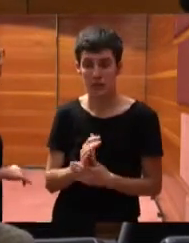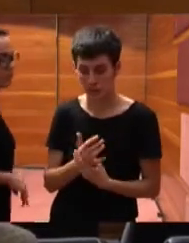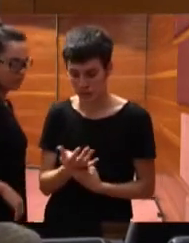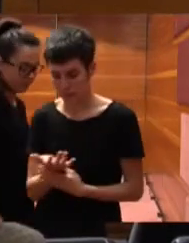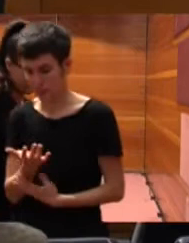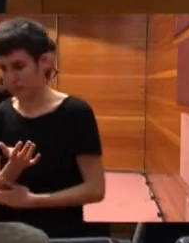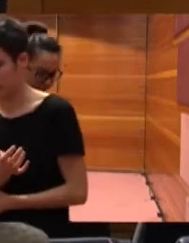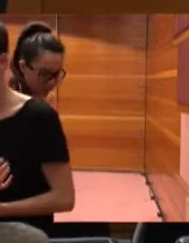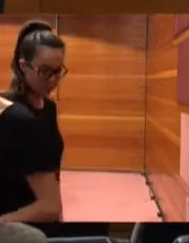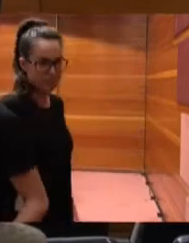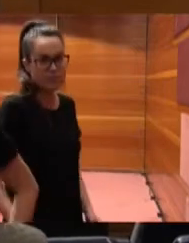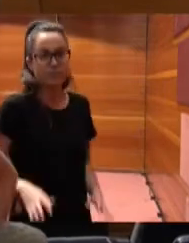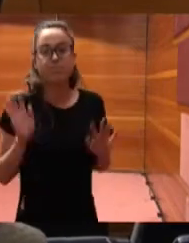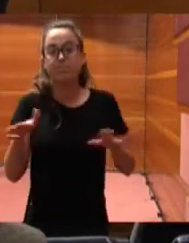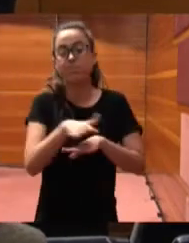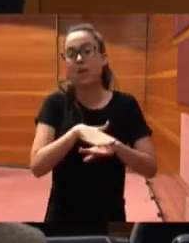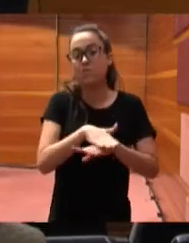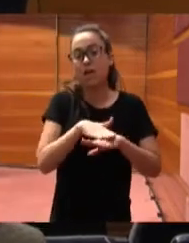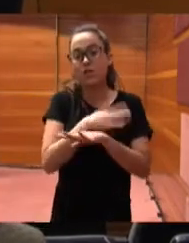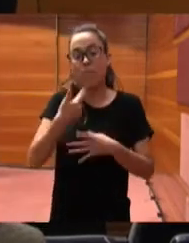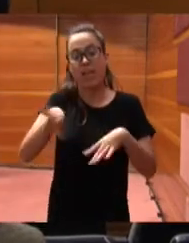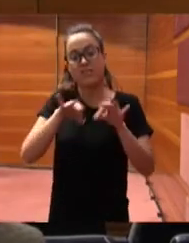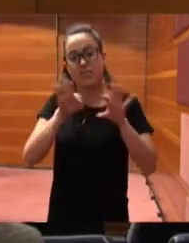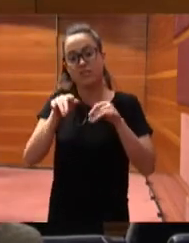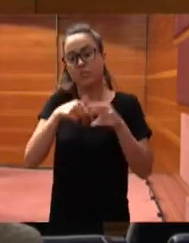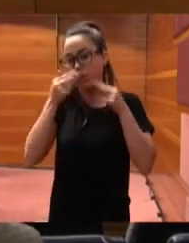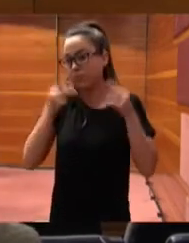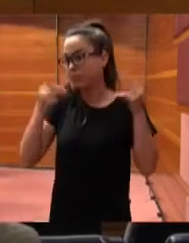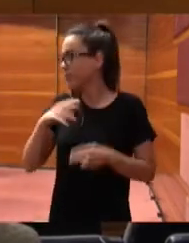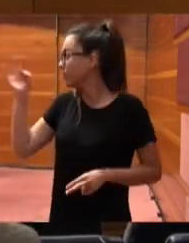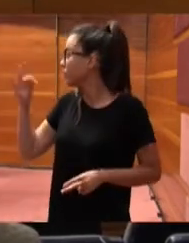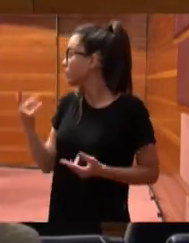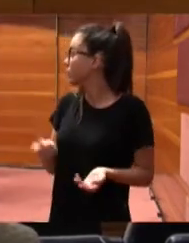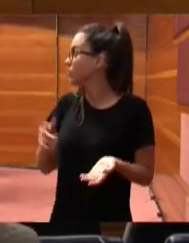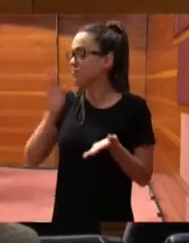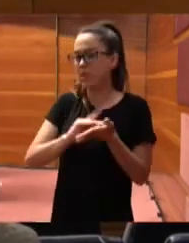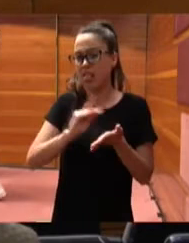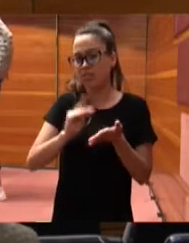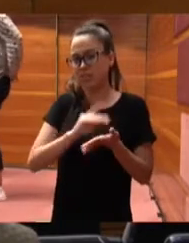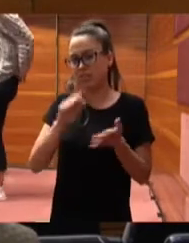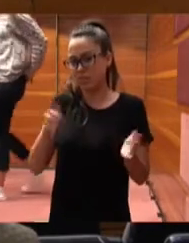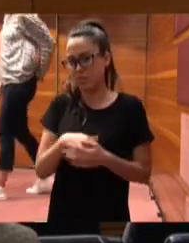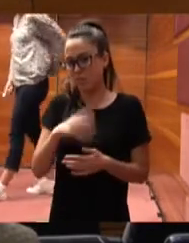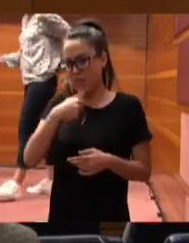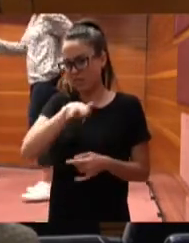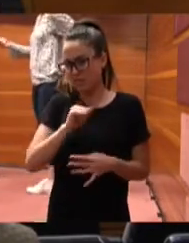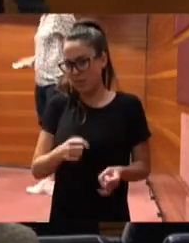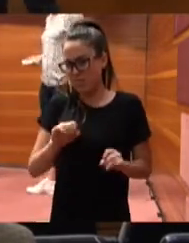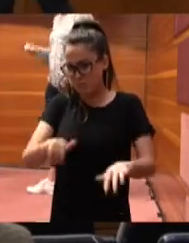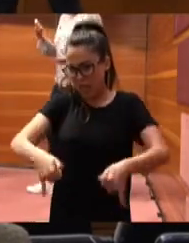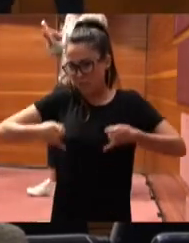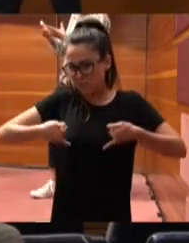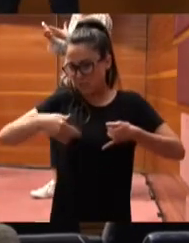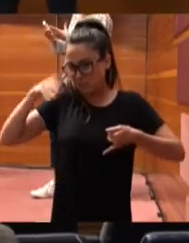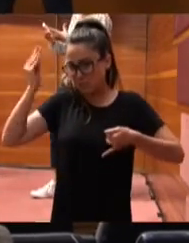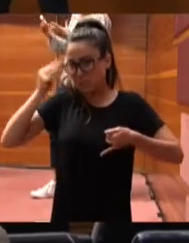Pero eso sería básico para poder tomar decisiones, desde lo público, claro. Pero si los datos son poder, ¿tú crees que nos los van a devolver? Es